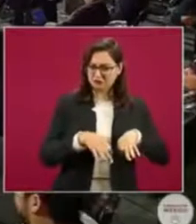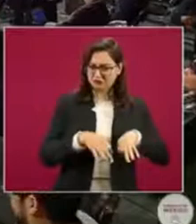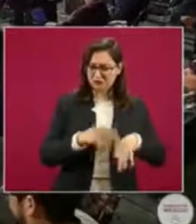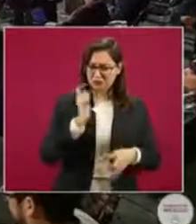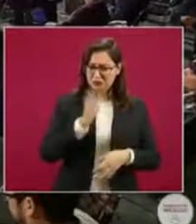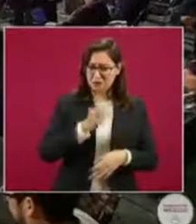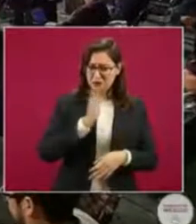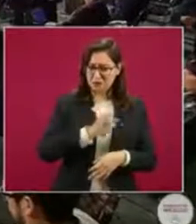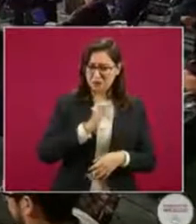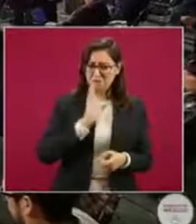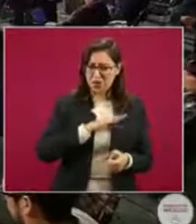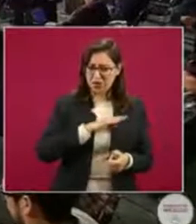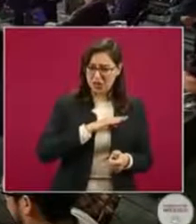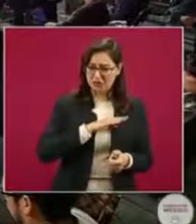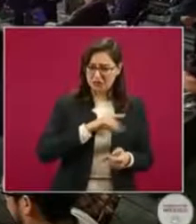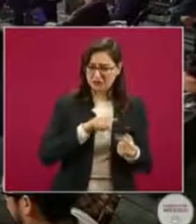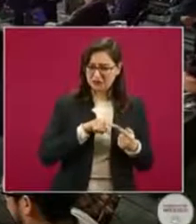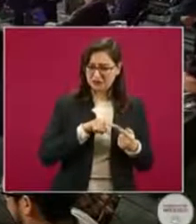mal pagados.